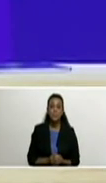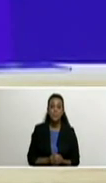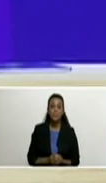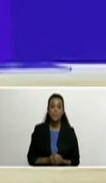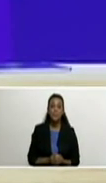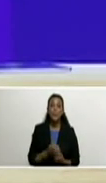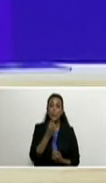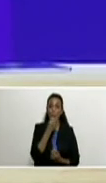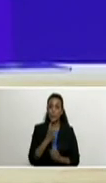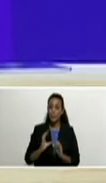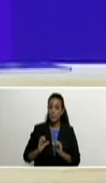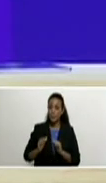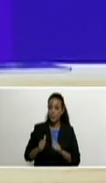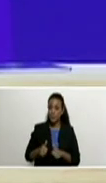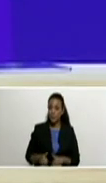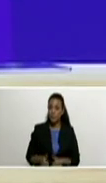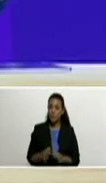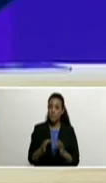Bueno,